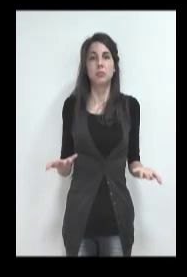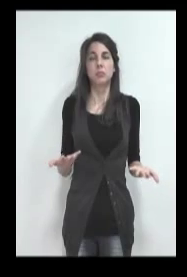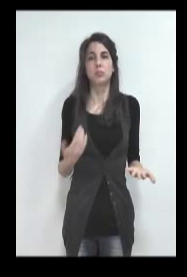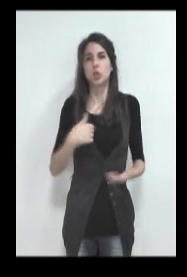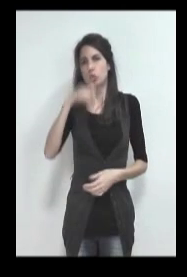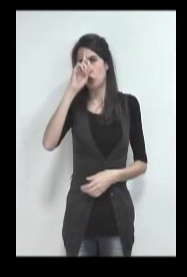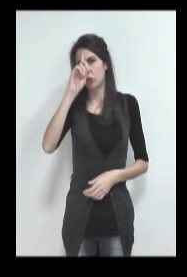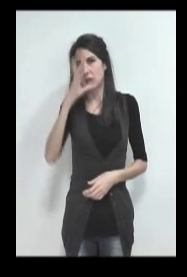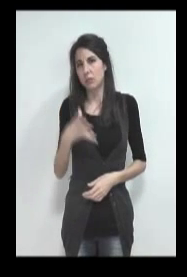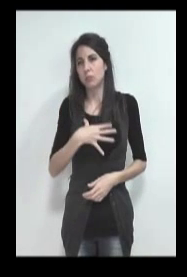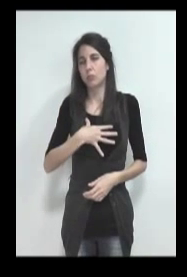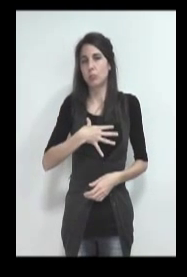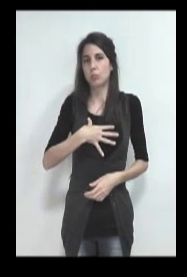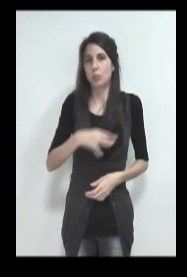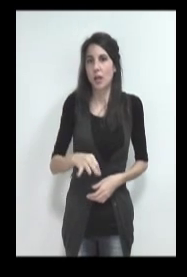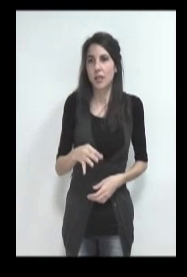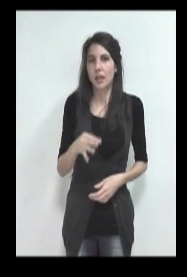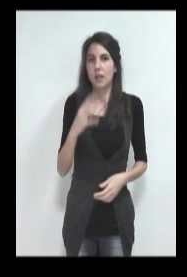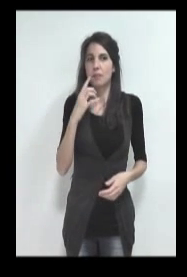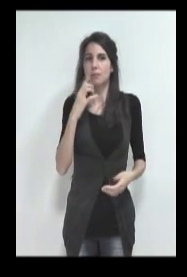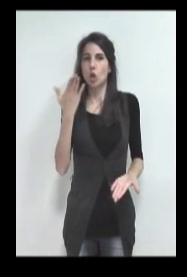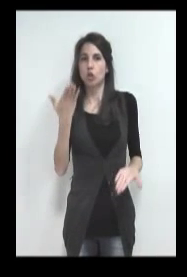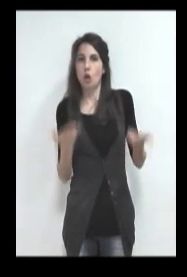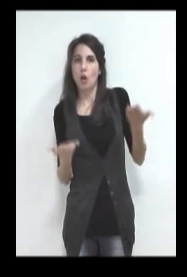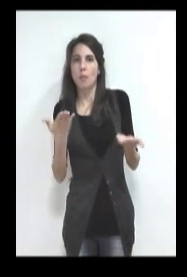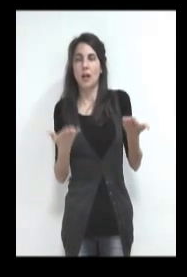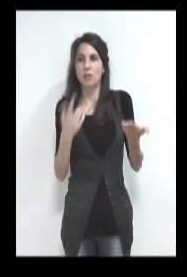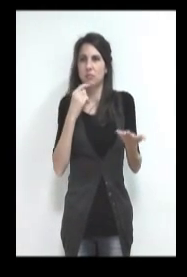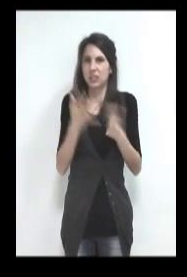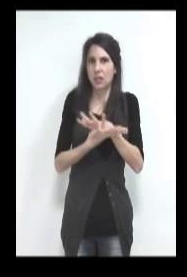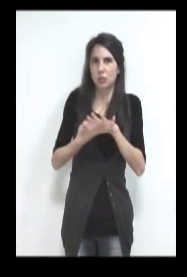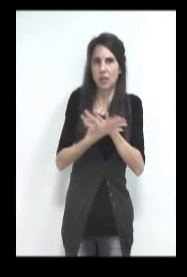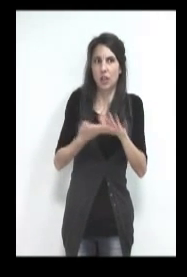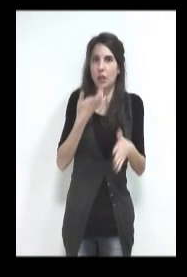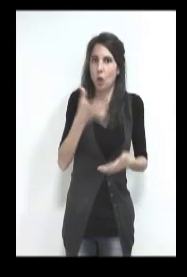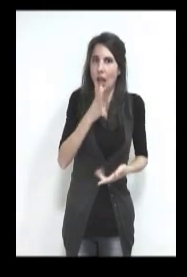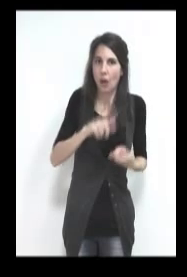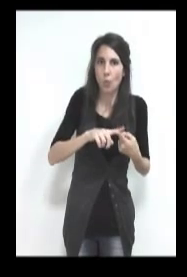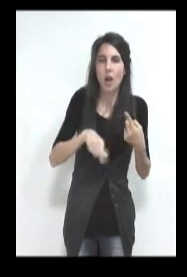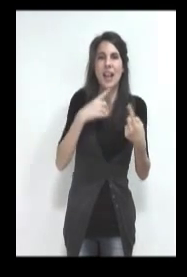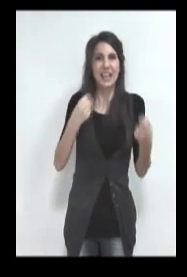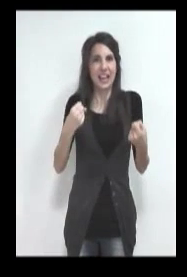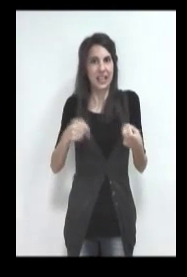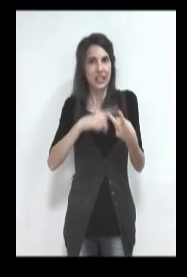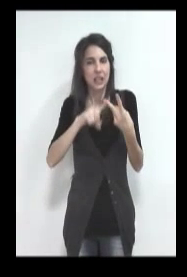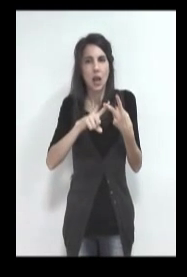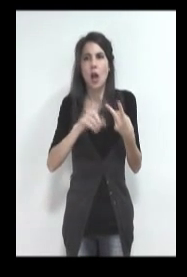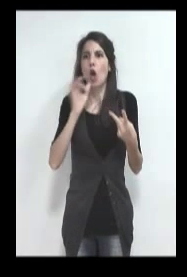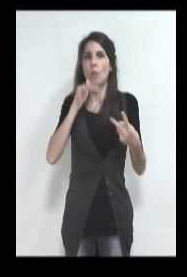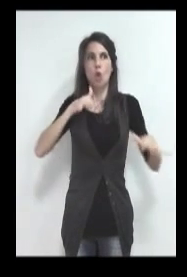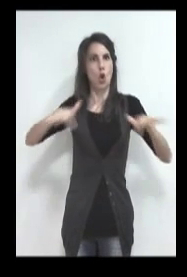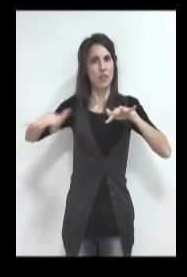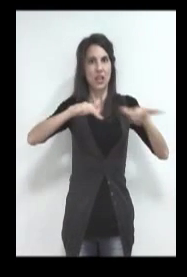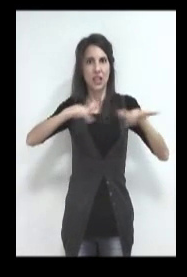no sé si se pueden llegar a acercar o comparar en algún momento, pero estamos hablando de agua, estamos hablando de energía, estamos hablando también de